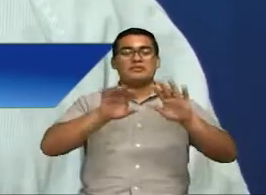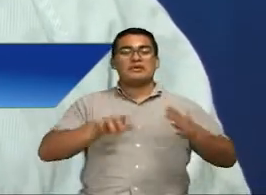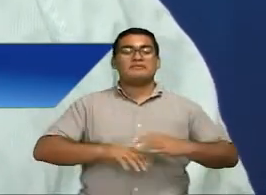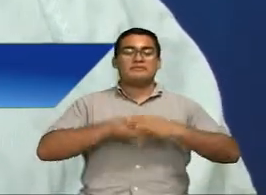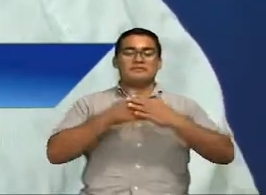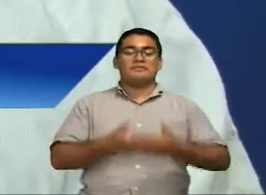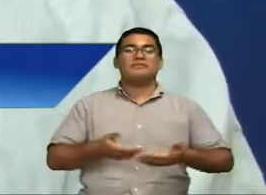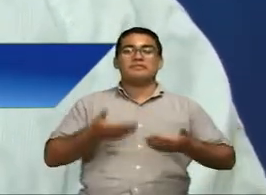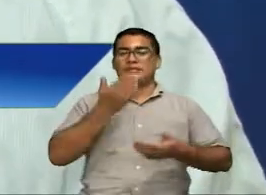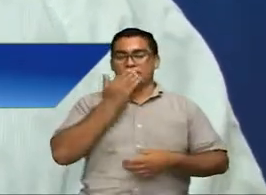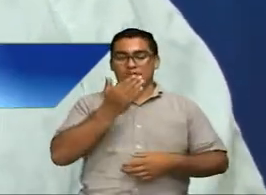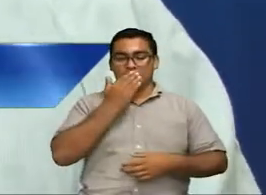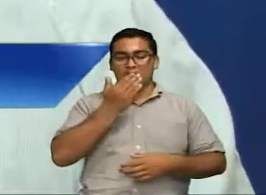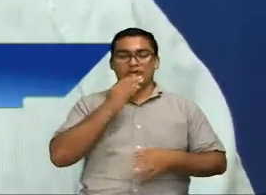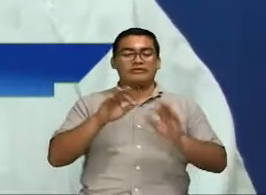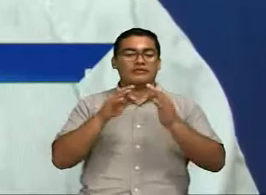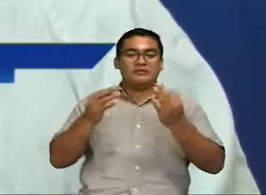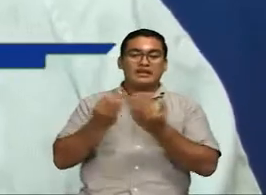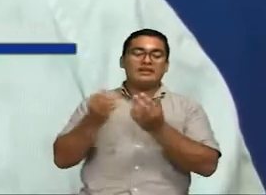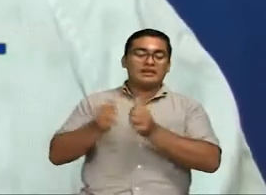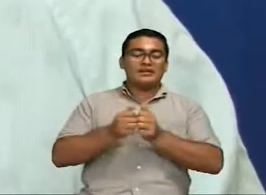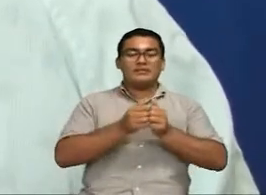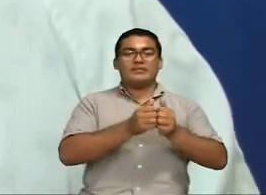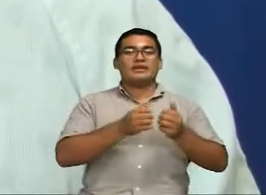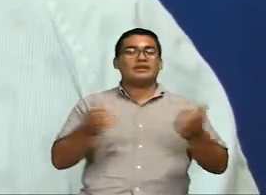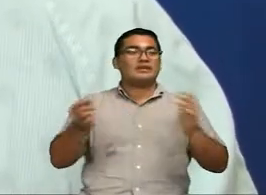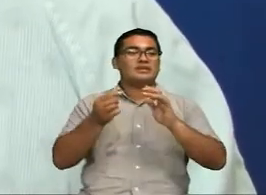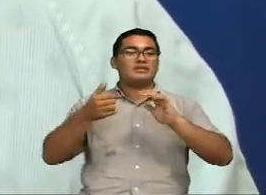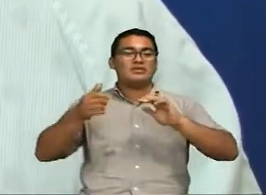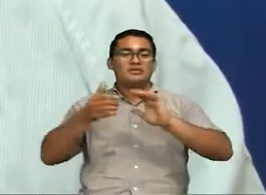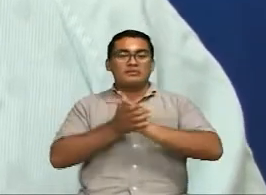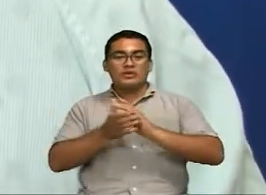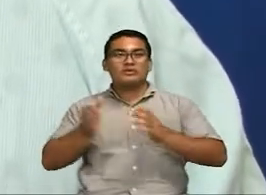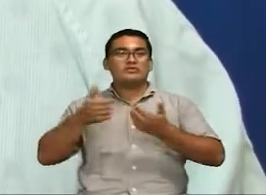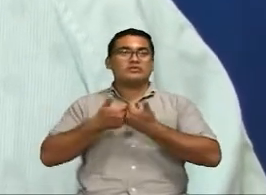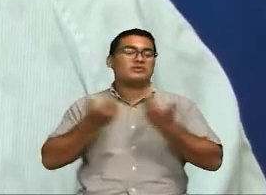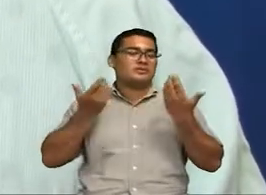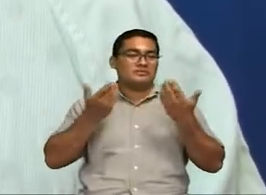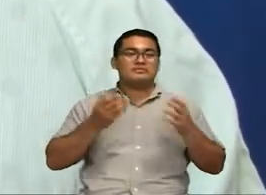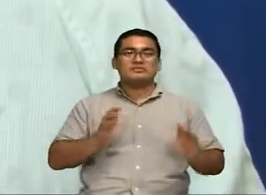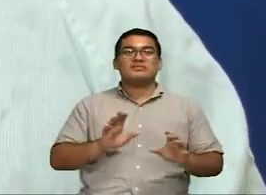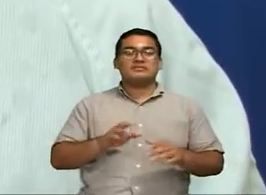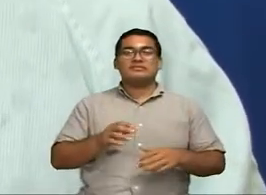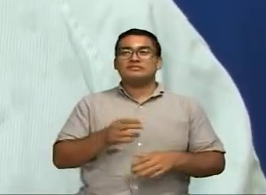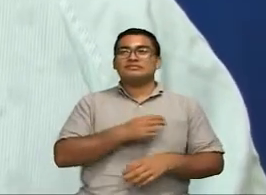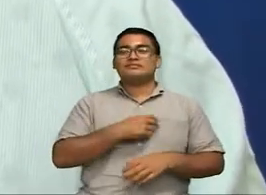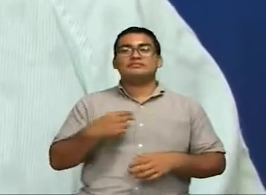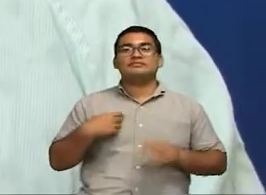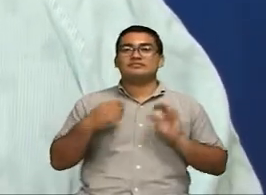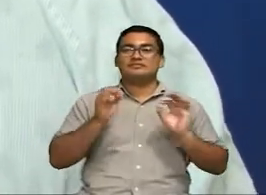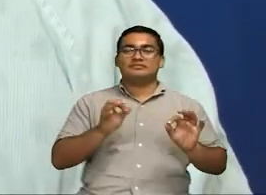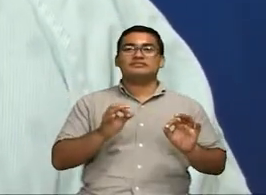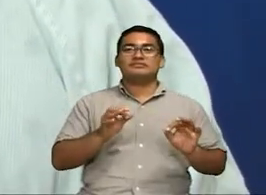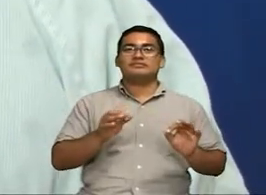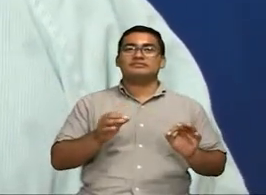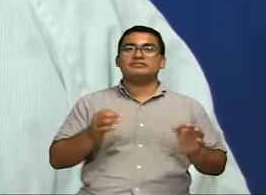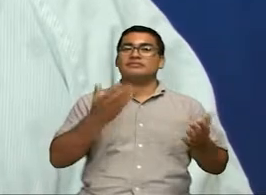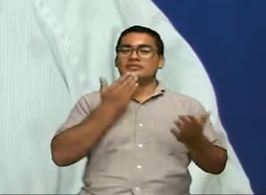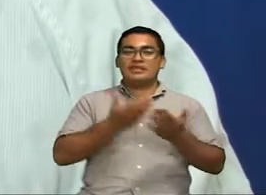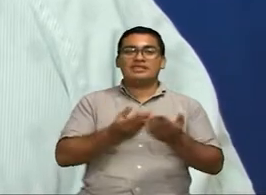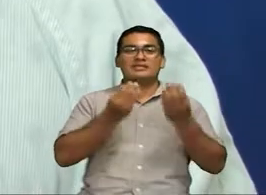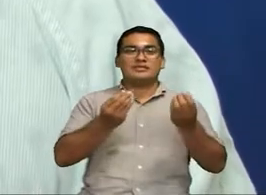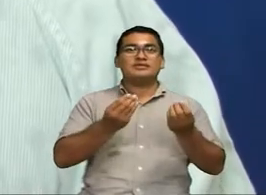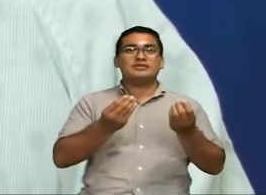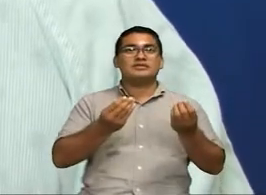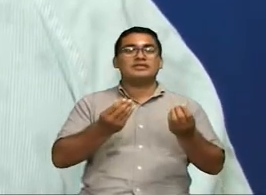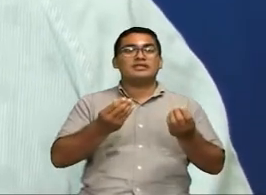con mayor apoyo de la familia y sobre todo de la pareja, del esposo, del compañero. Le agradecemos su fiel